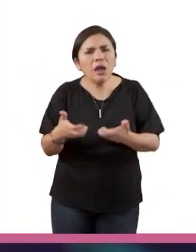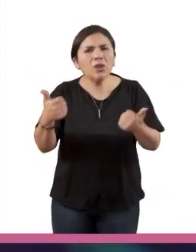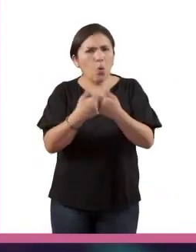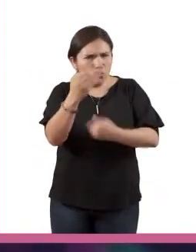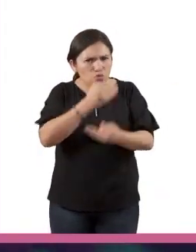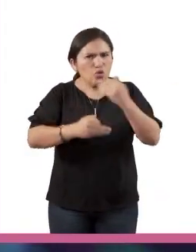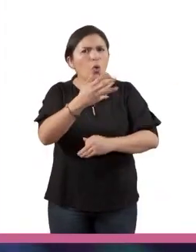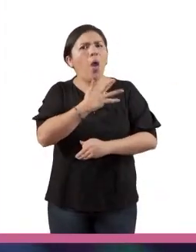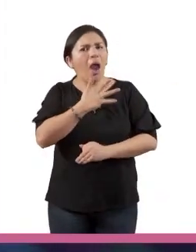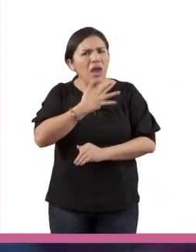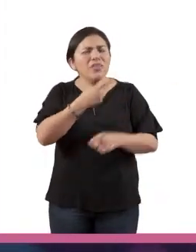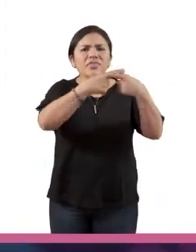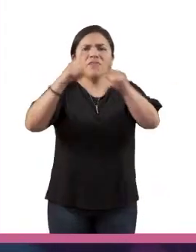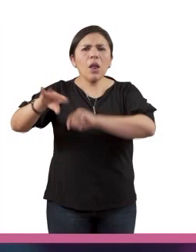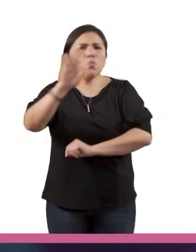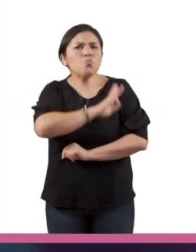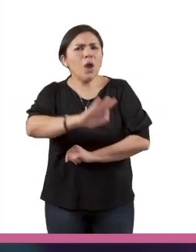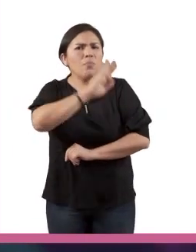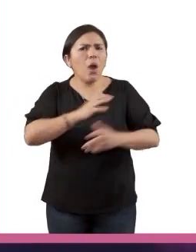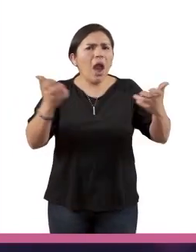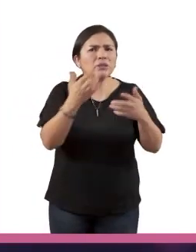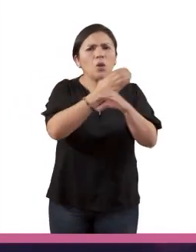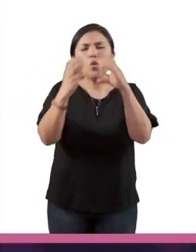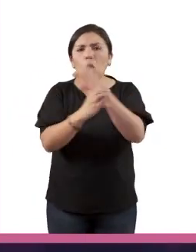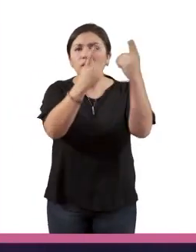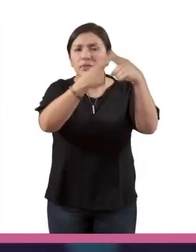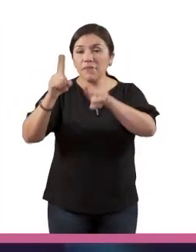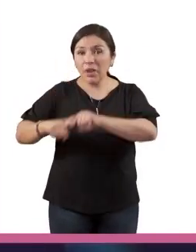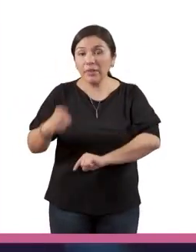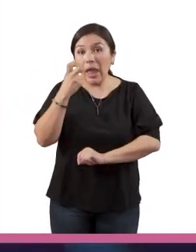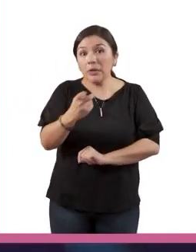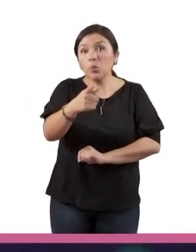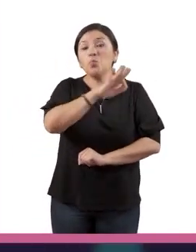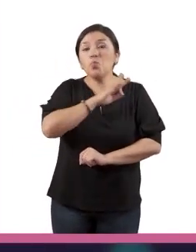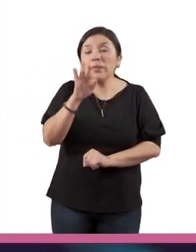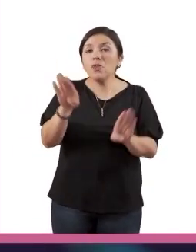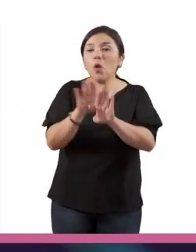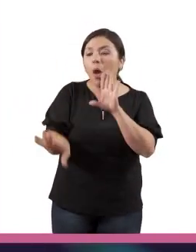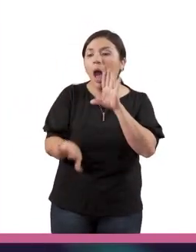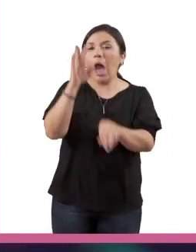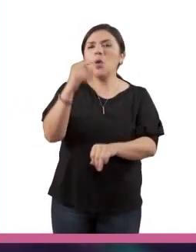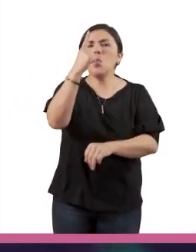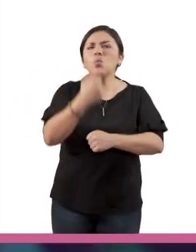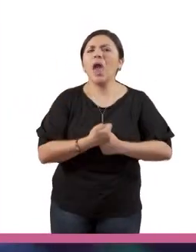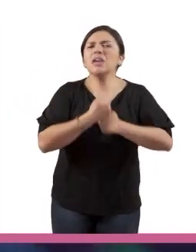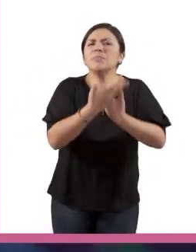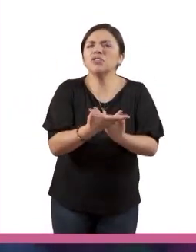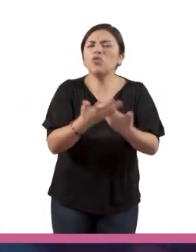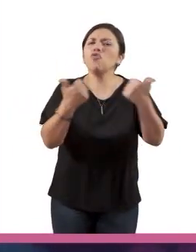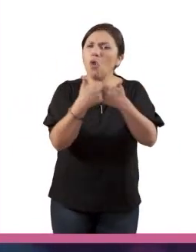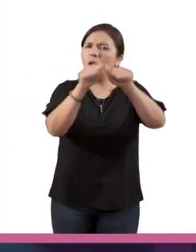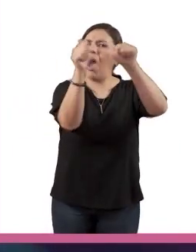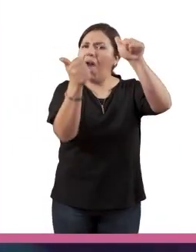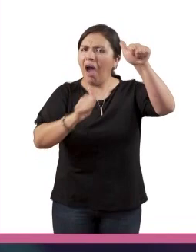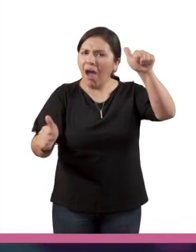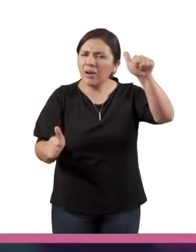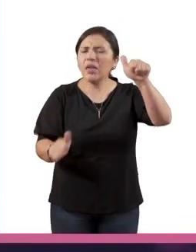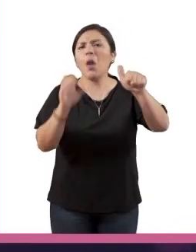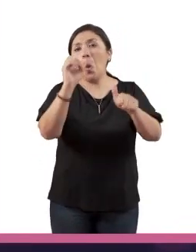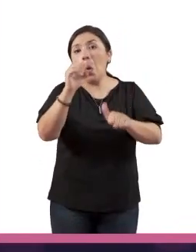de que todos tenemos capacidades distintas, diferentes, y que podemos encontrar una